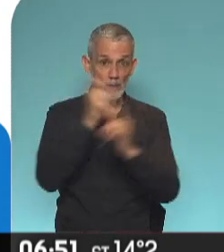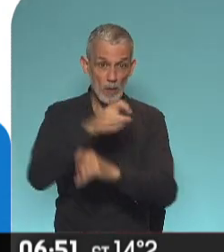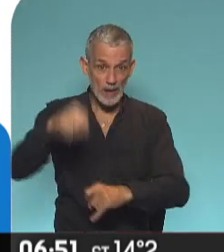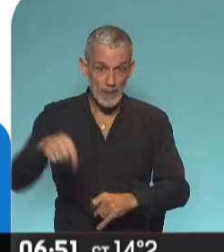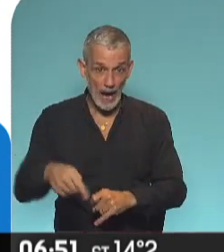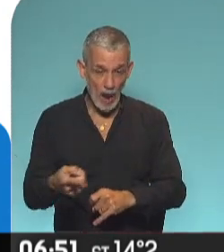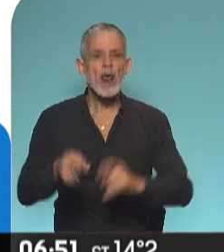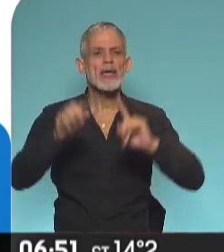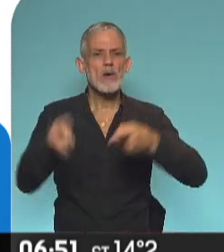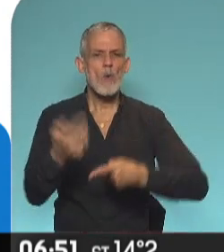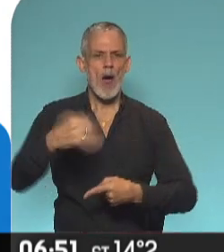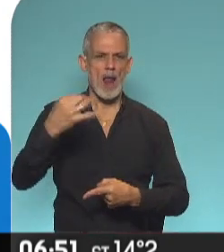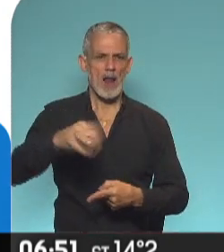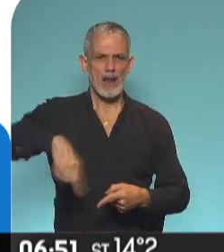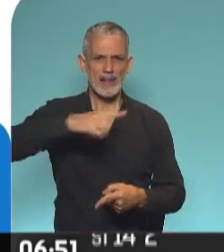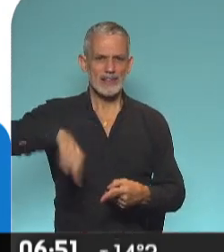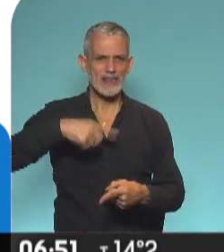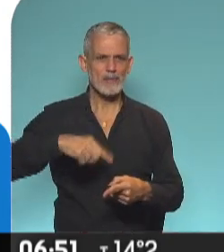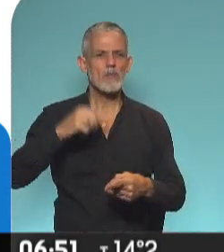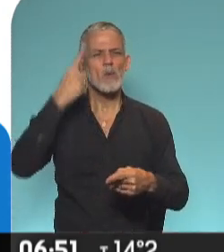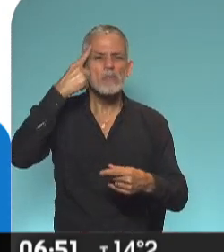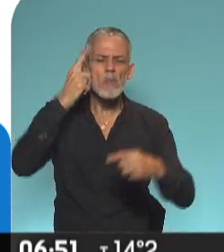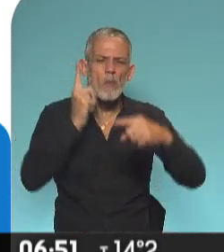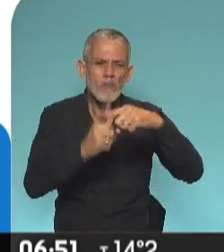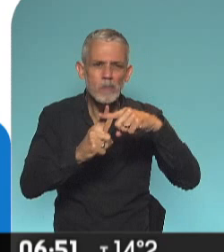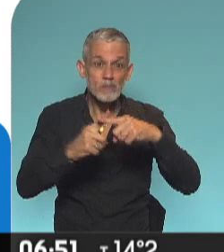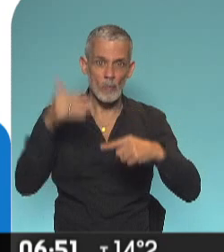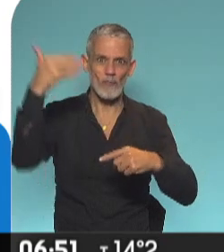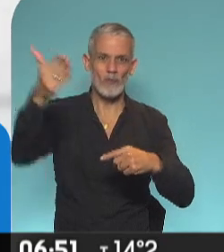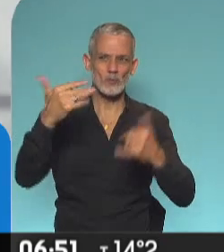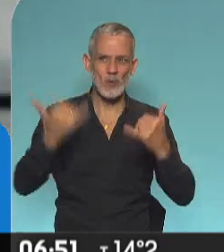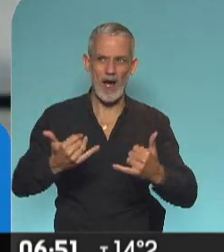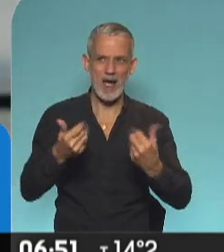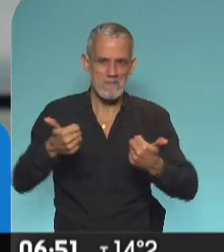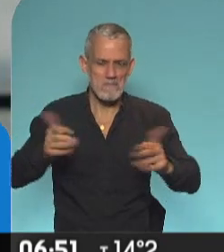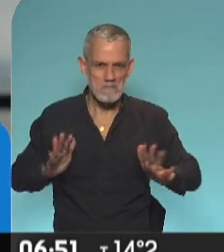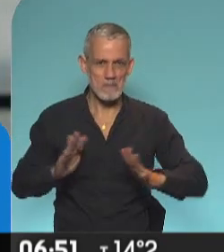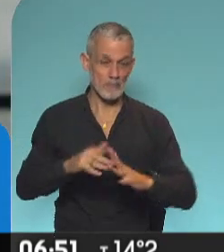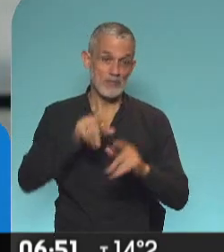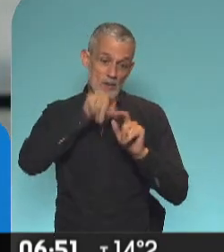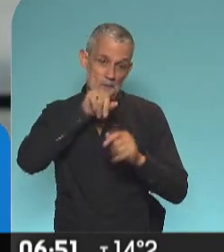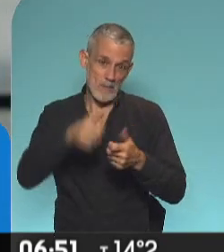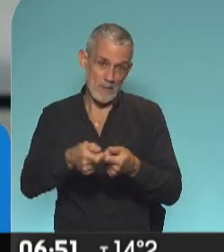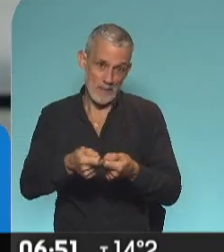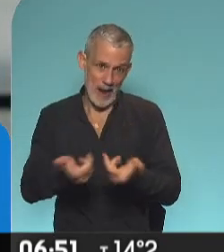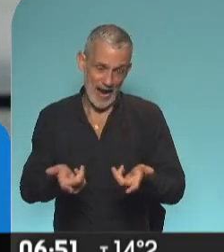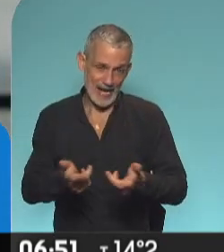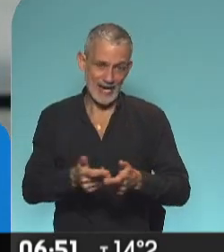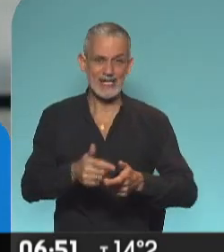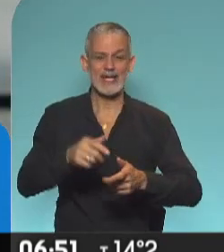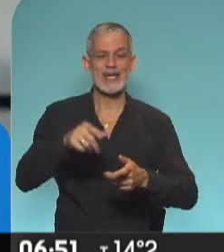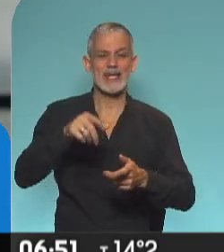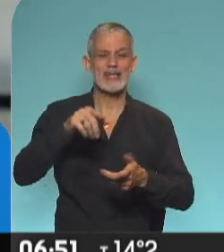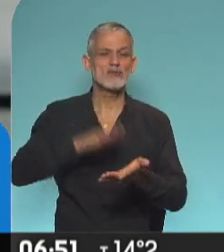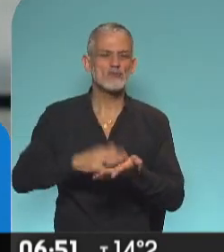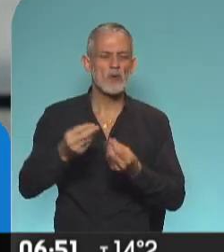actuales, tenemos que ser muy optimistas respecto a nuestro futuro. el posteo de Mauricio Macri, bueno, vinculado